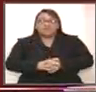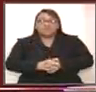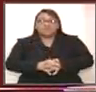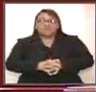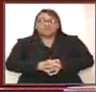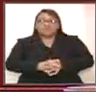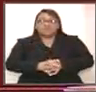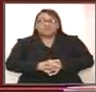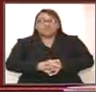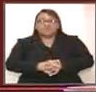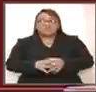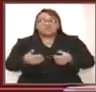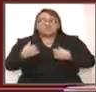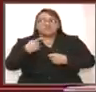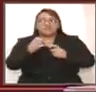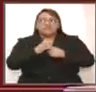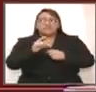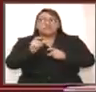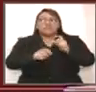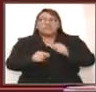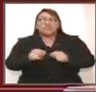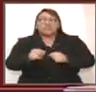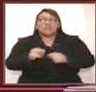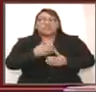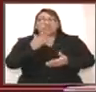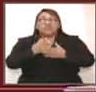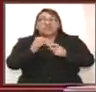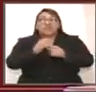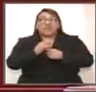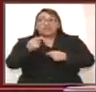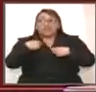y debemos garantizar que los internos que cometen delitos graves